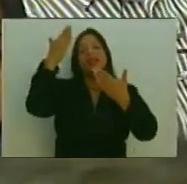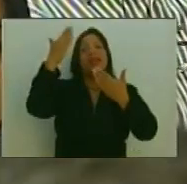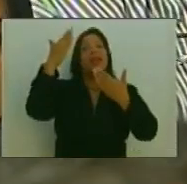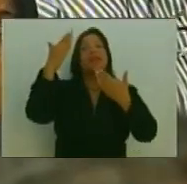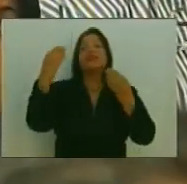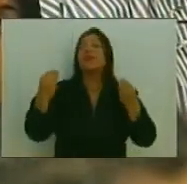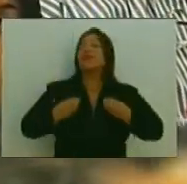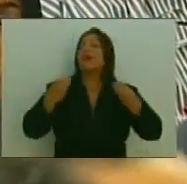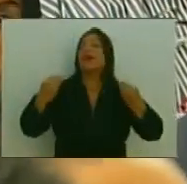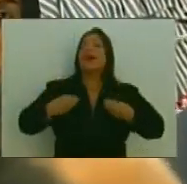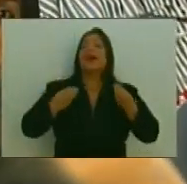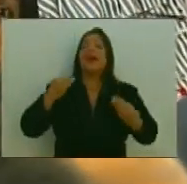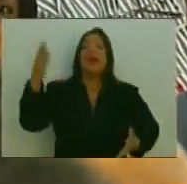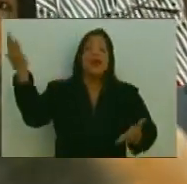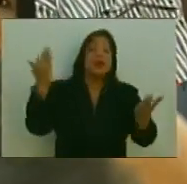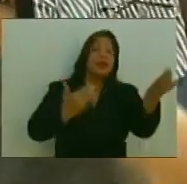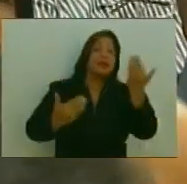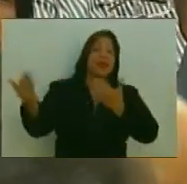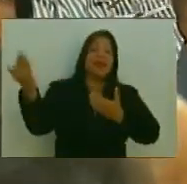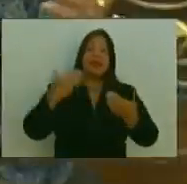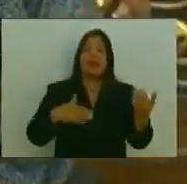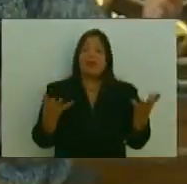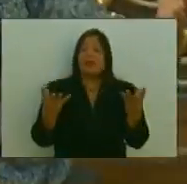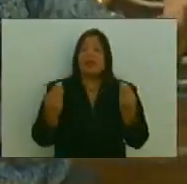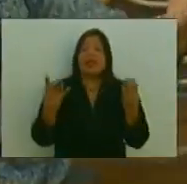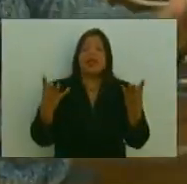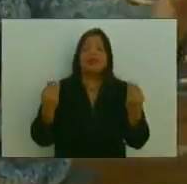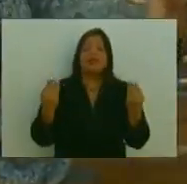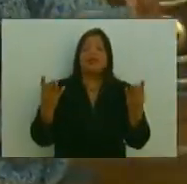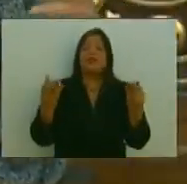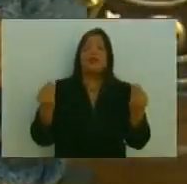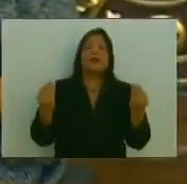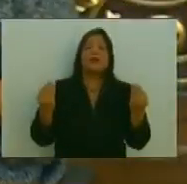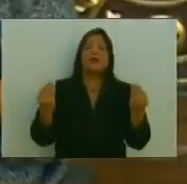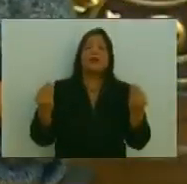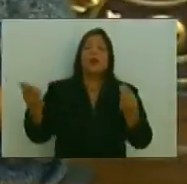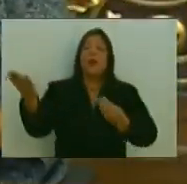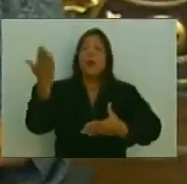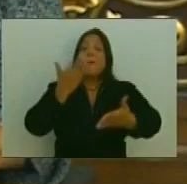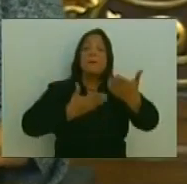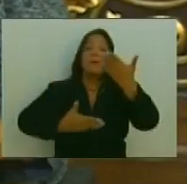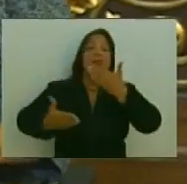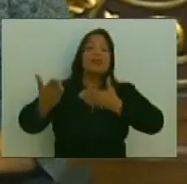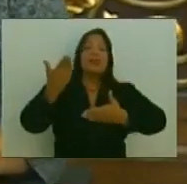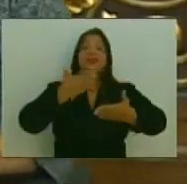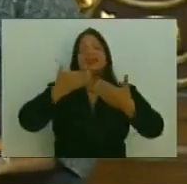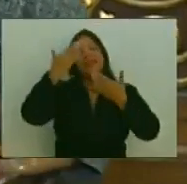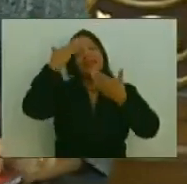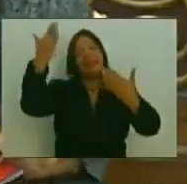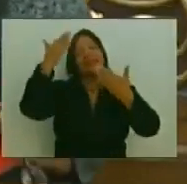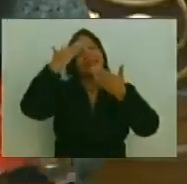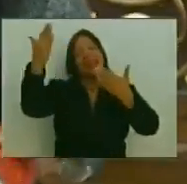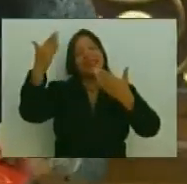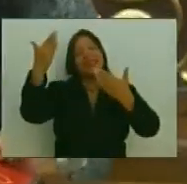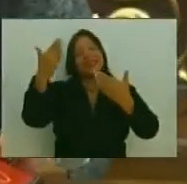a la vida que me ha dado tanto. Gracias,